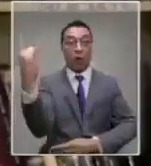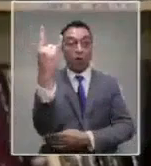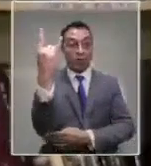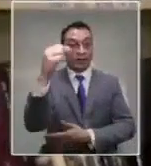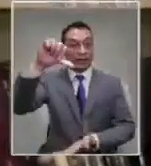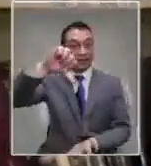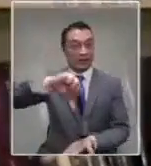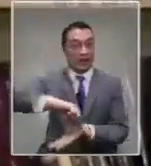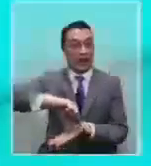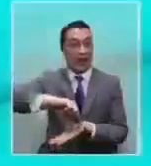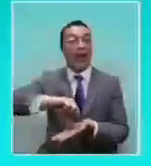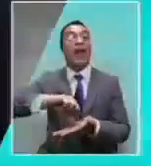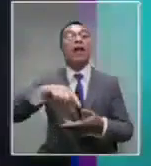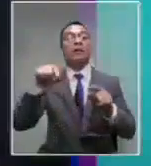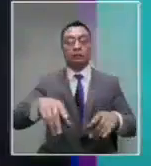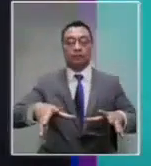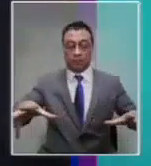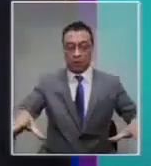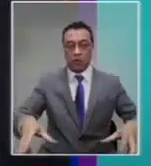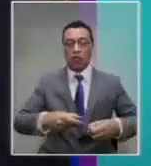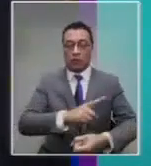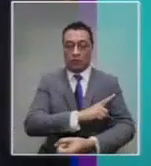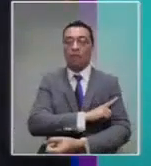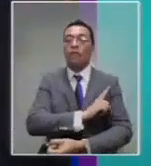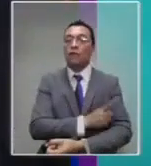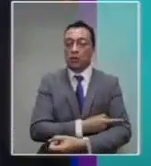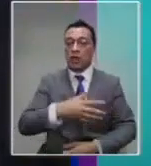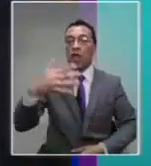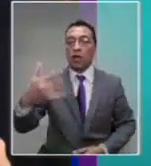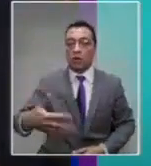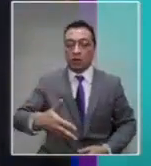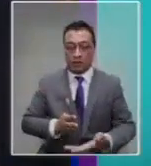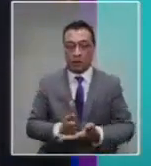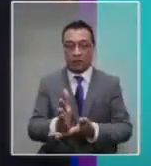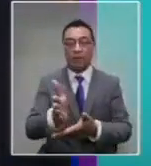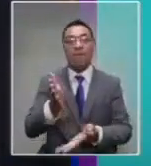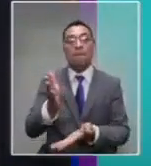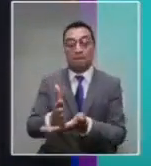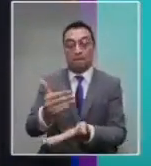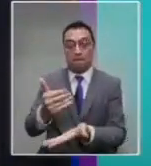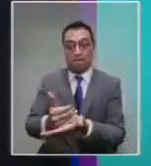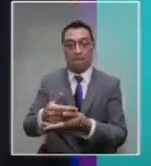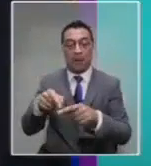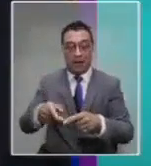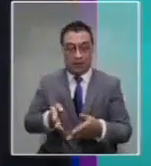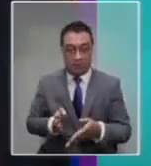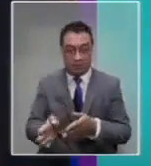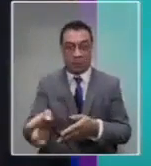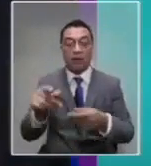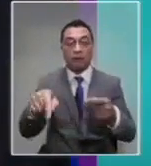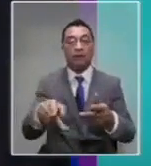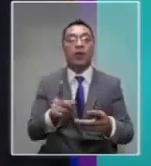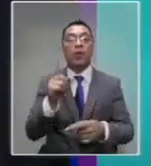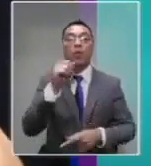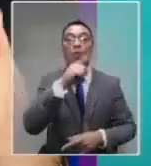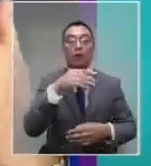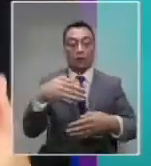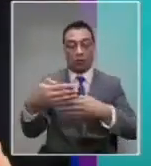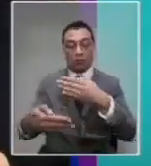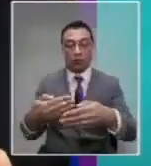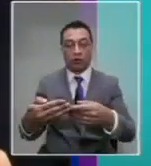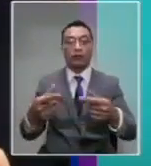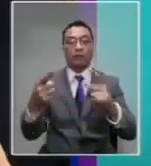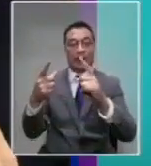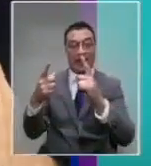en la Universidad Central toma una fuerza muy importante a partir de nuestro plan estratégico, a partir de nuestro